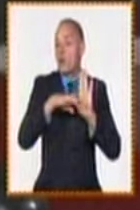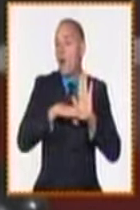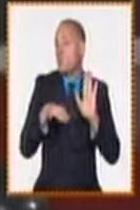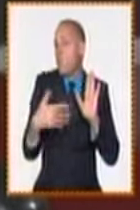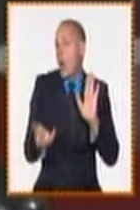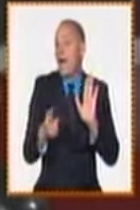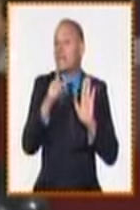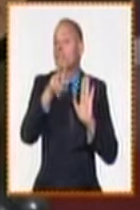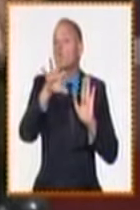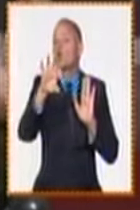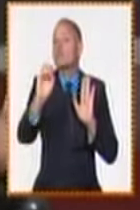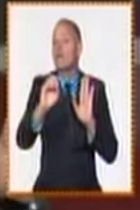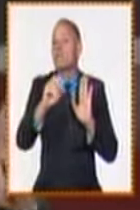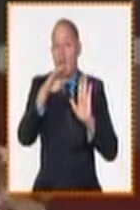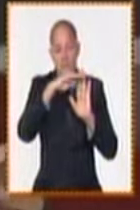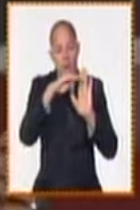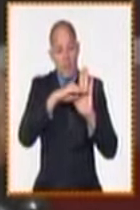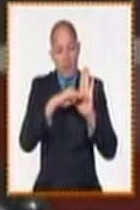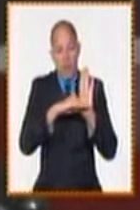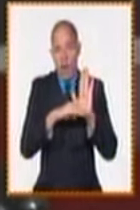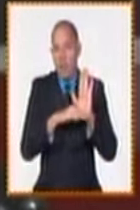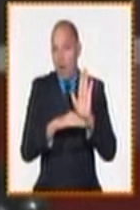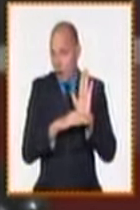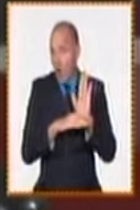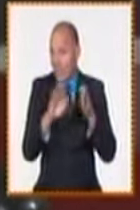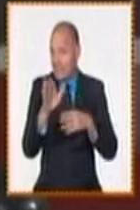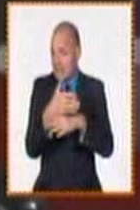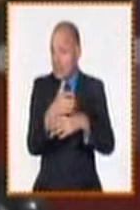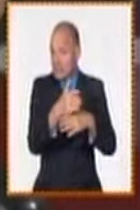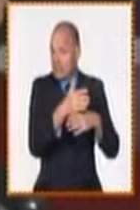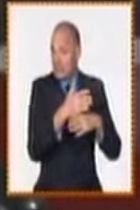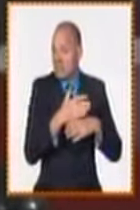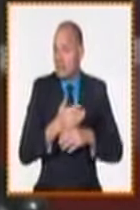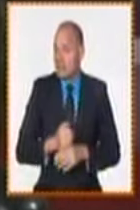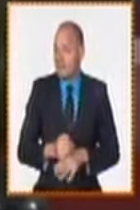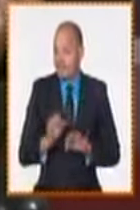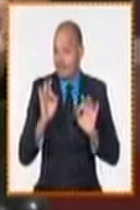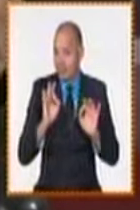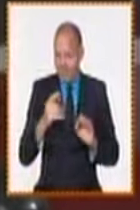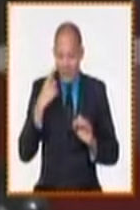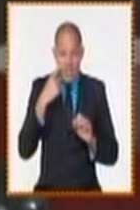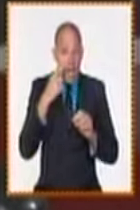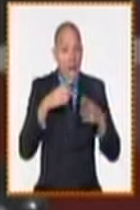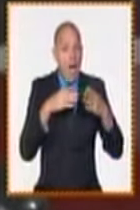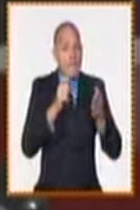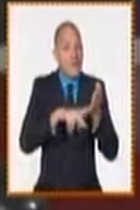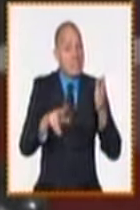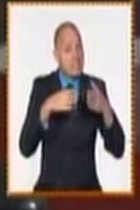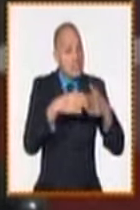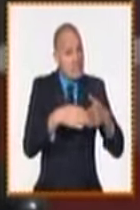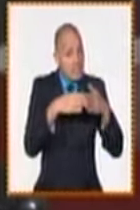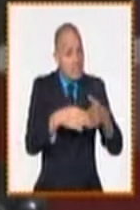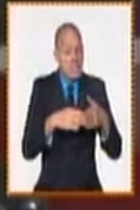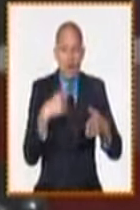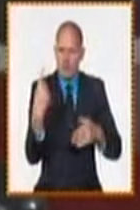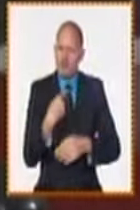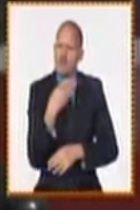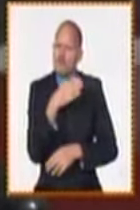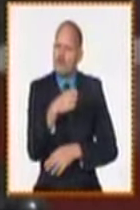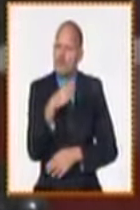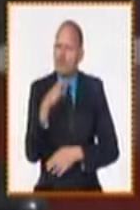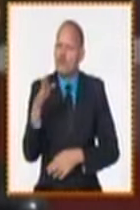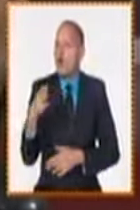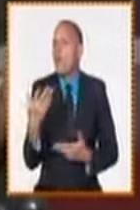actividades planificadas. Creo que es importante haber llegado en la provincia a más de 200 comunidades y en